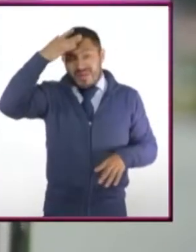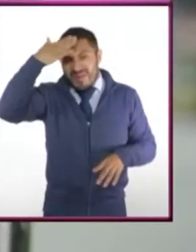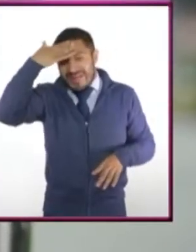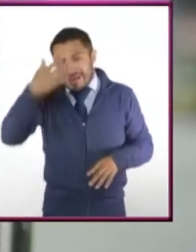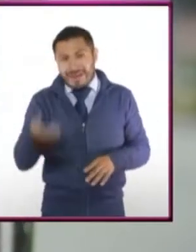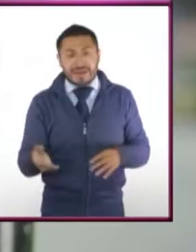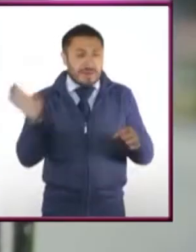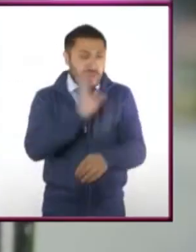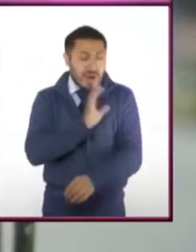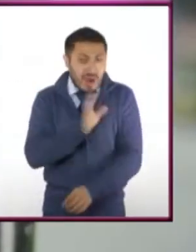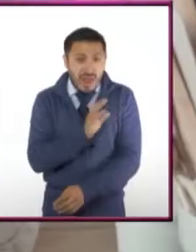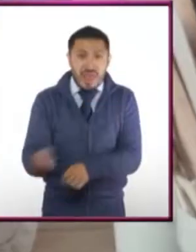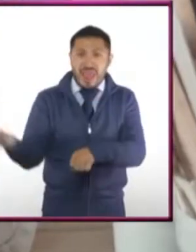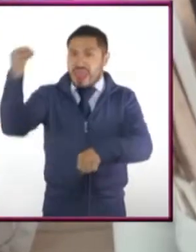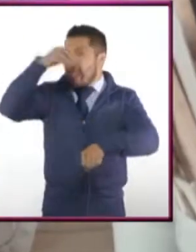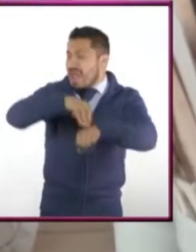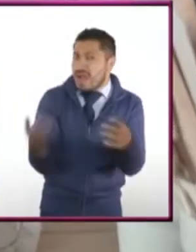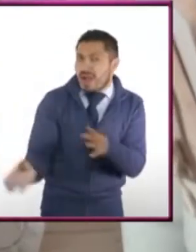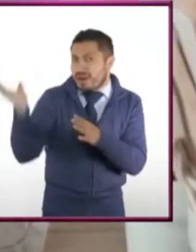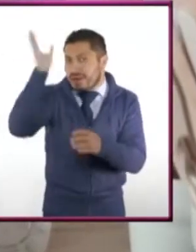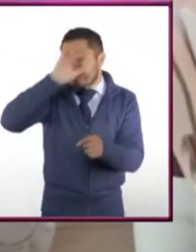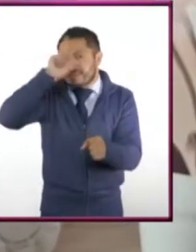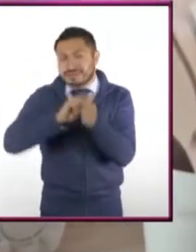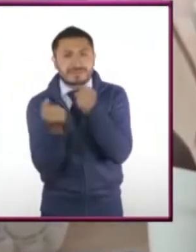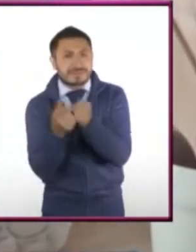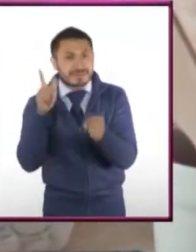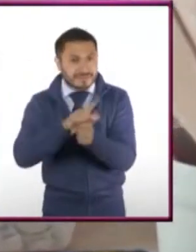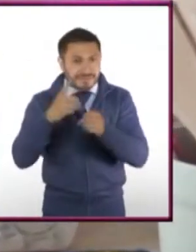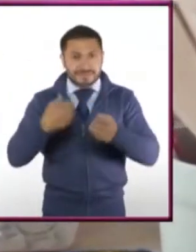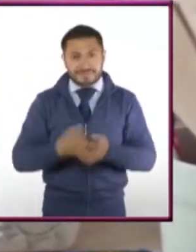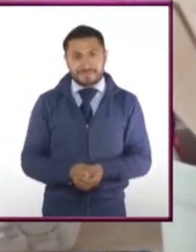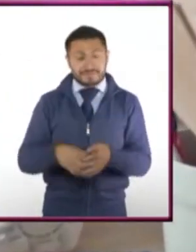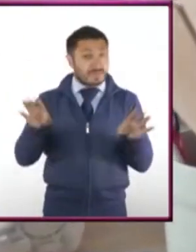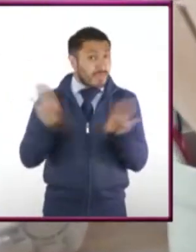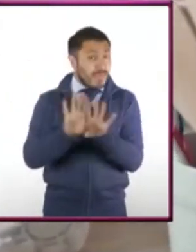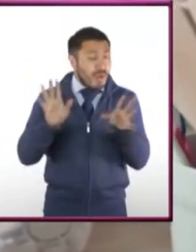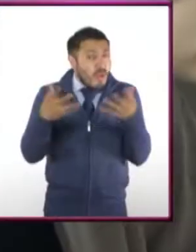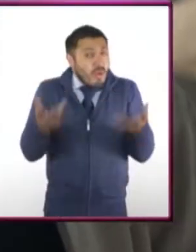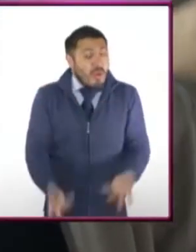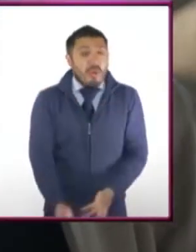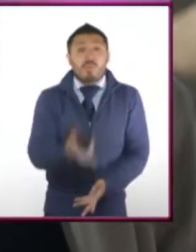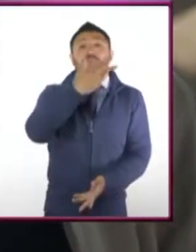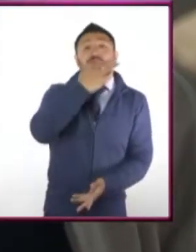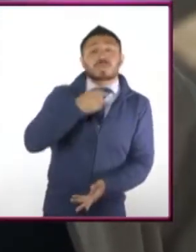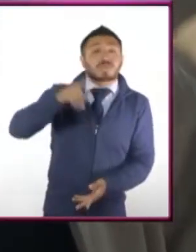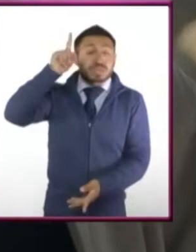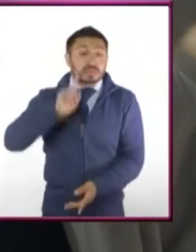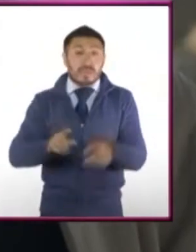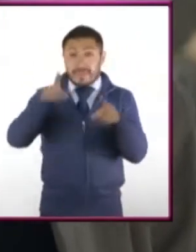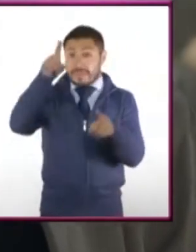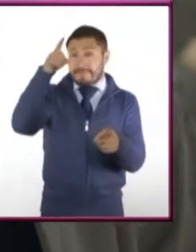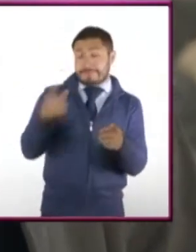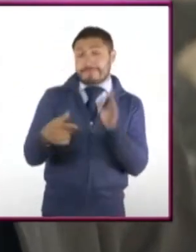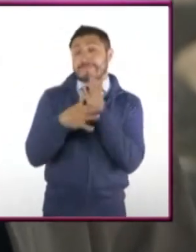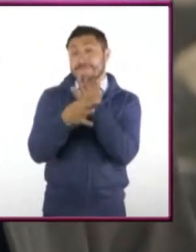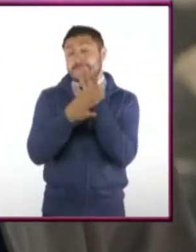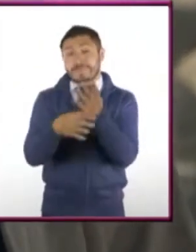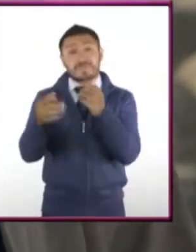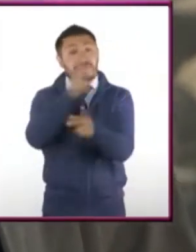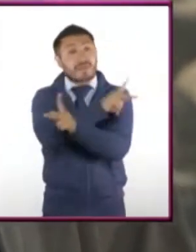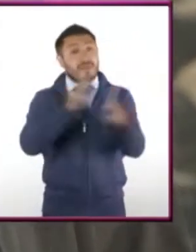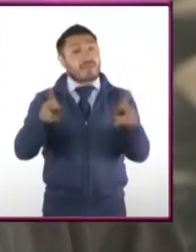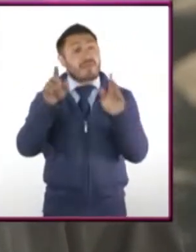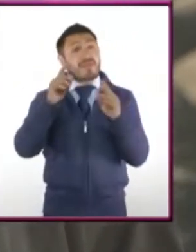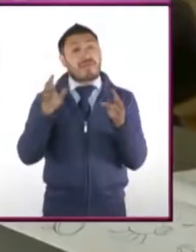características psíquicas, afectivas, de comportamiento, culturales y sociales. ¿Cómo es ser masculino y femenino según